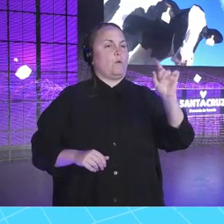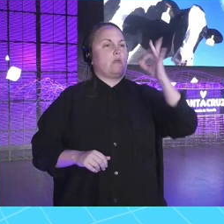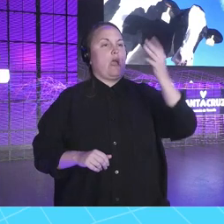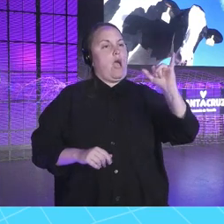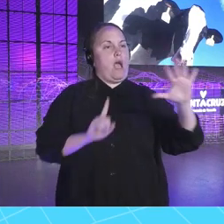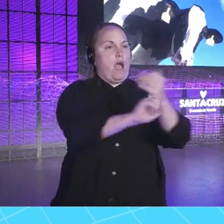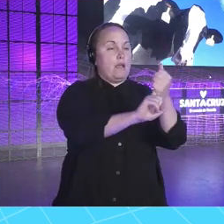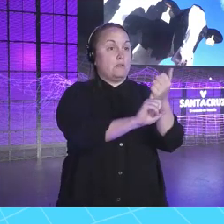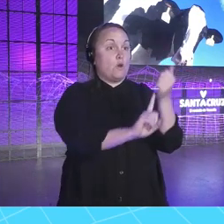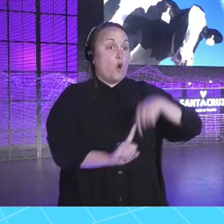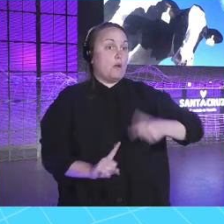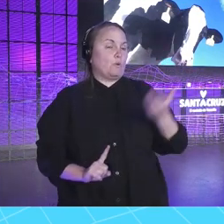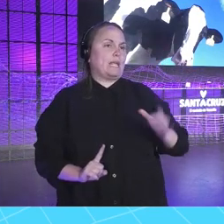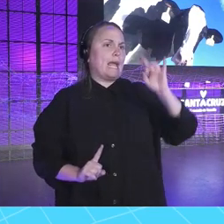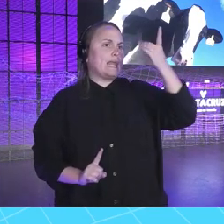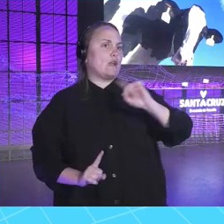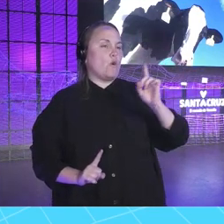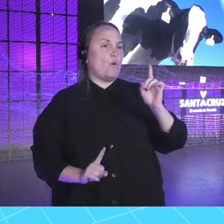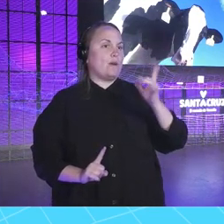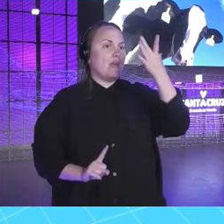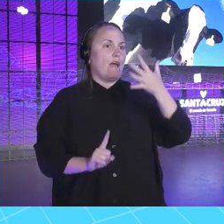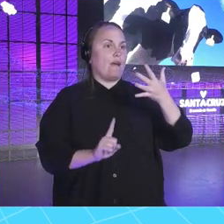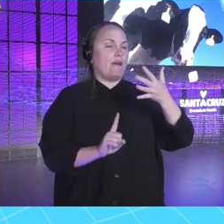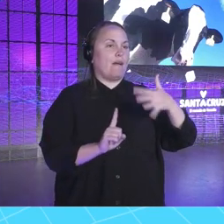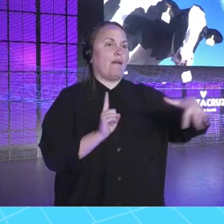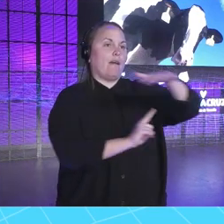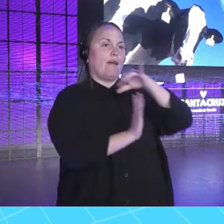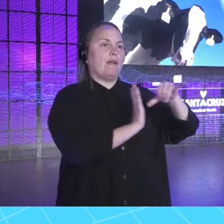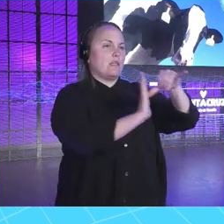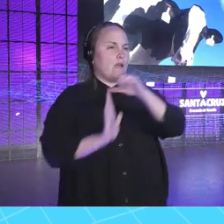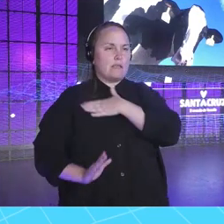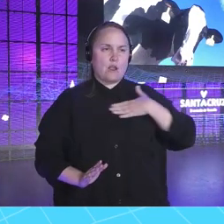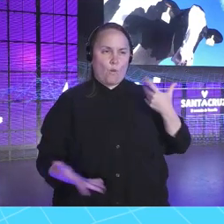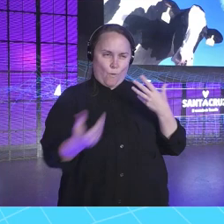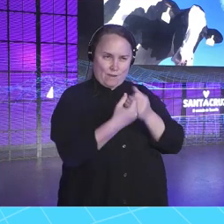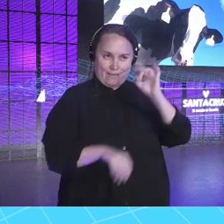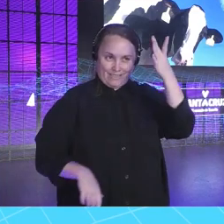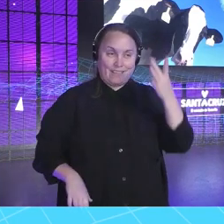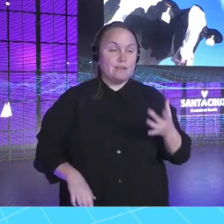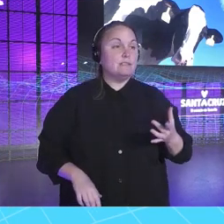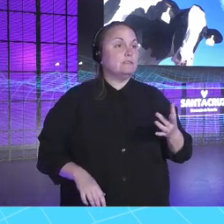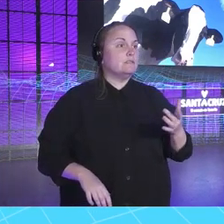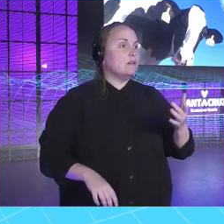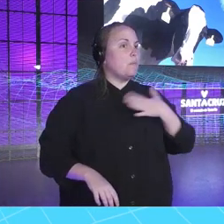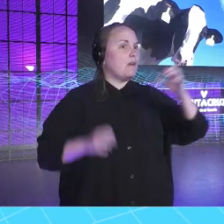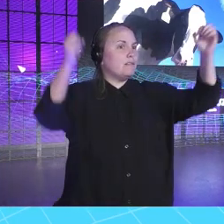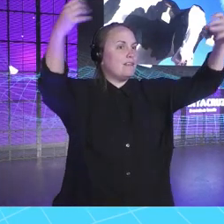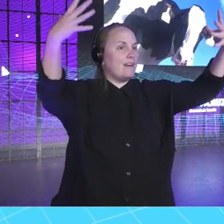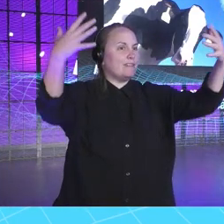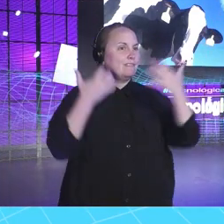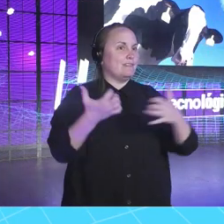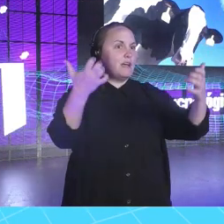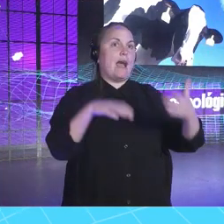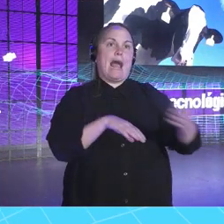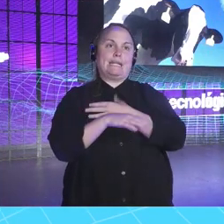es como que hoy lo importante no es la idea es lo que pasará alrededor así que me gustaría generar una idea con vosotros hay una forma de encender la luz típica cosa